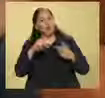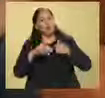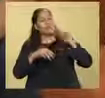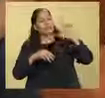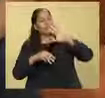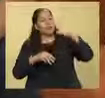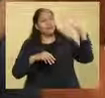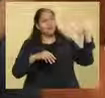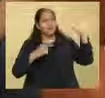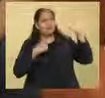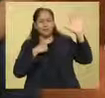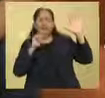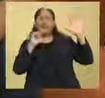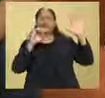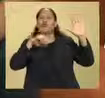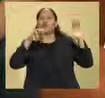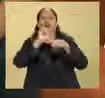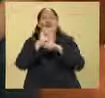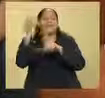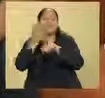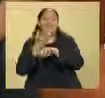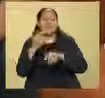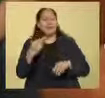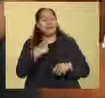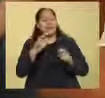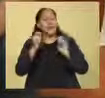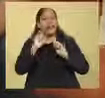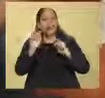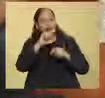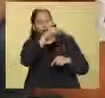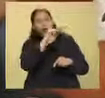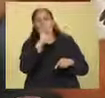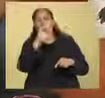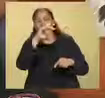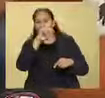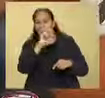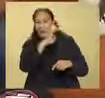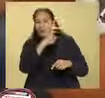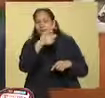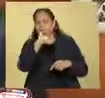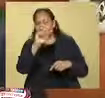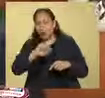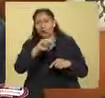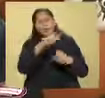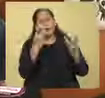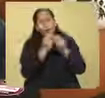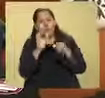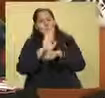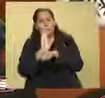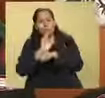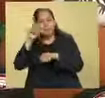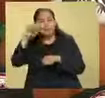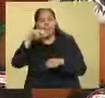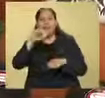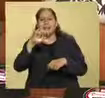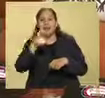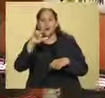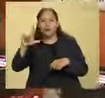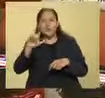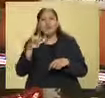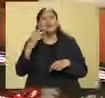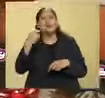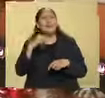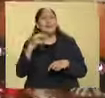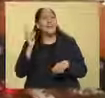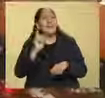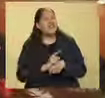del océano tomás cruz tomás cruz este de hecho hicimos una película con nicole kidman que se llamaba días de